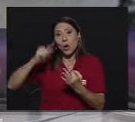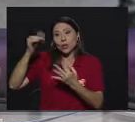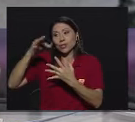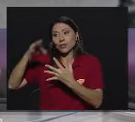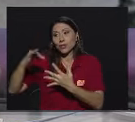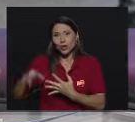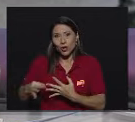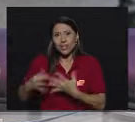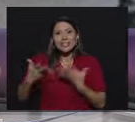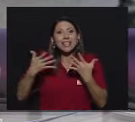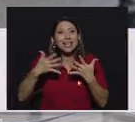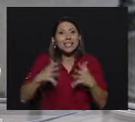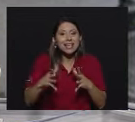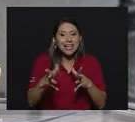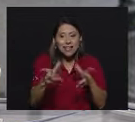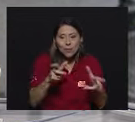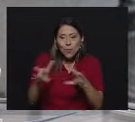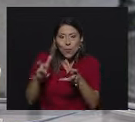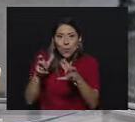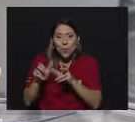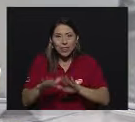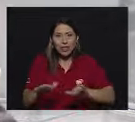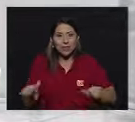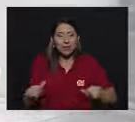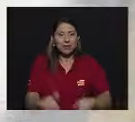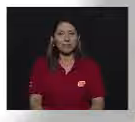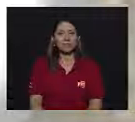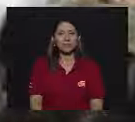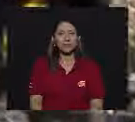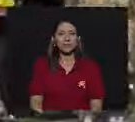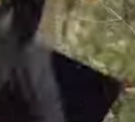están captando a la población menor de 5 años.